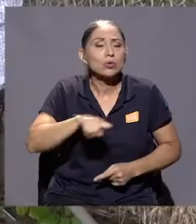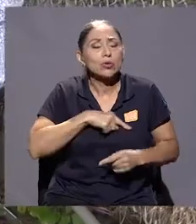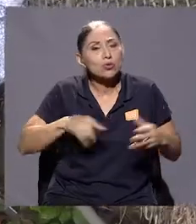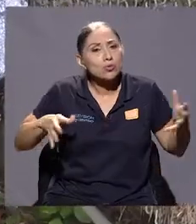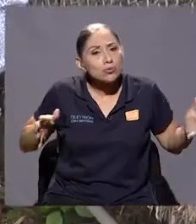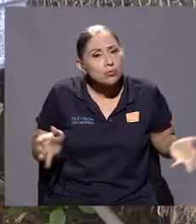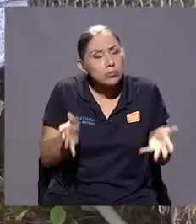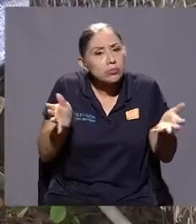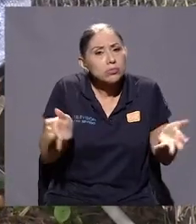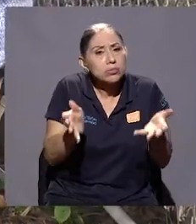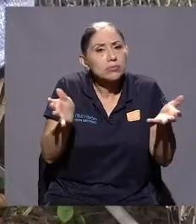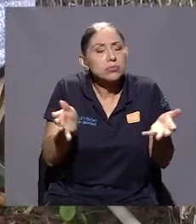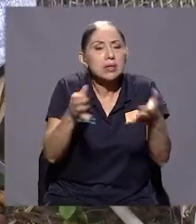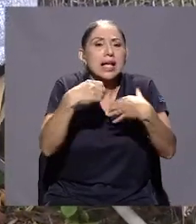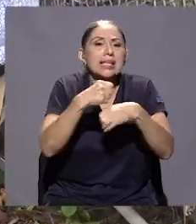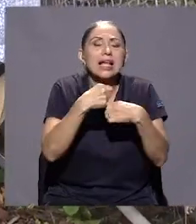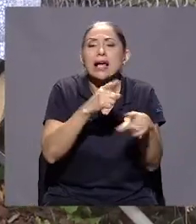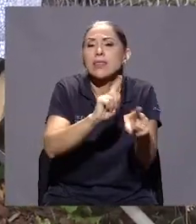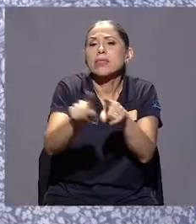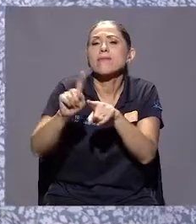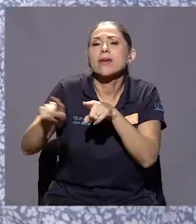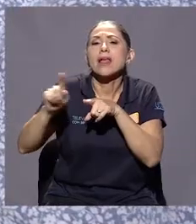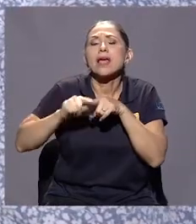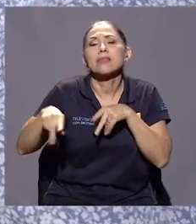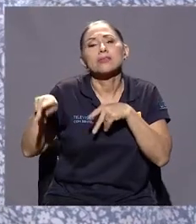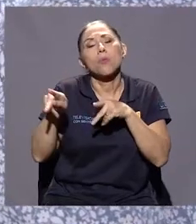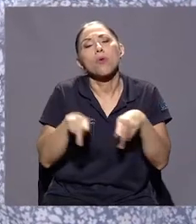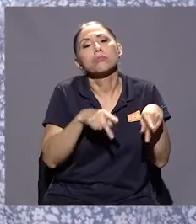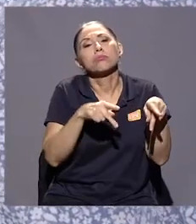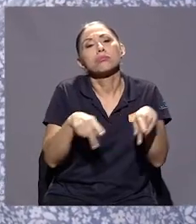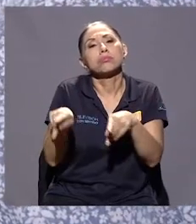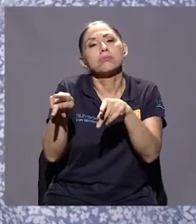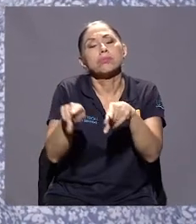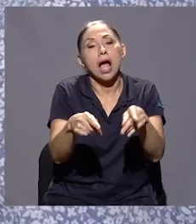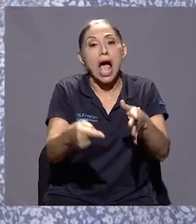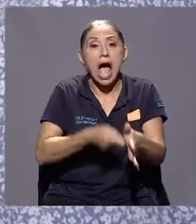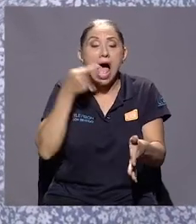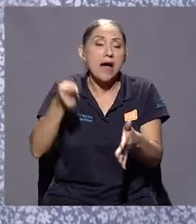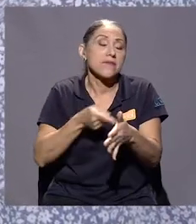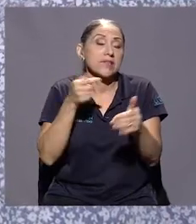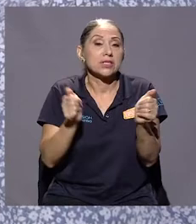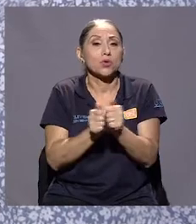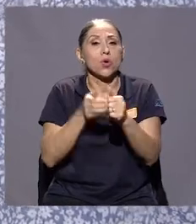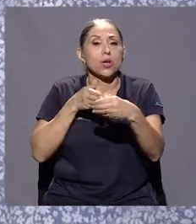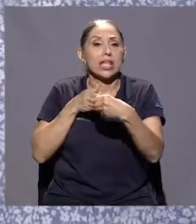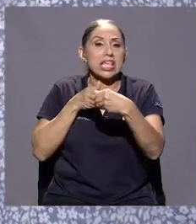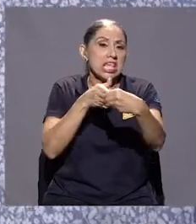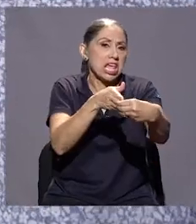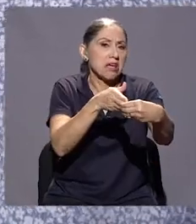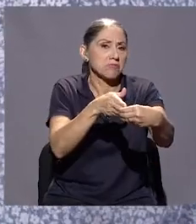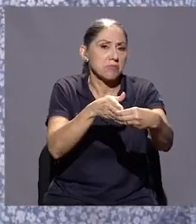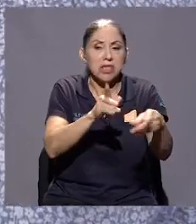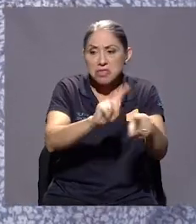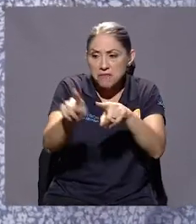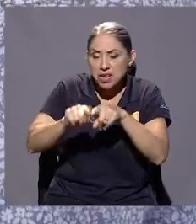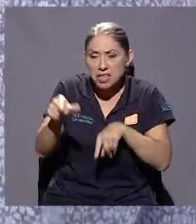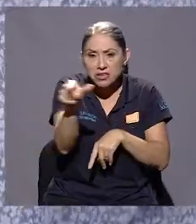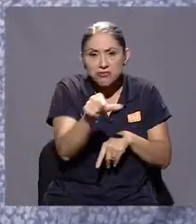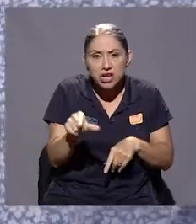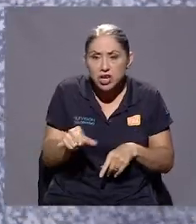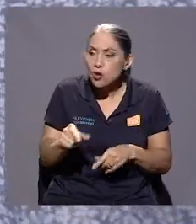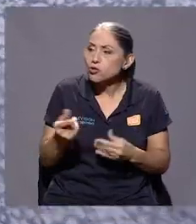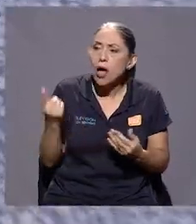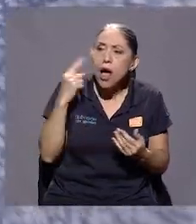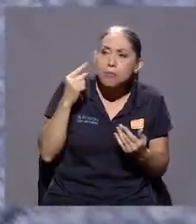recorridos también agregamos en algunos casos guiados material del río de ciudad para visibilizar los